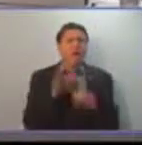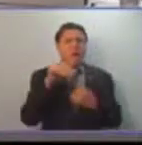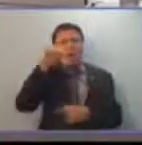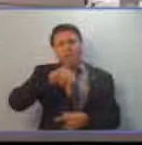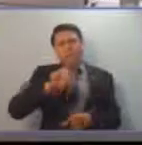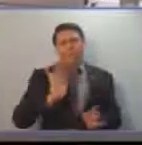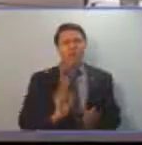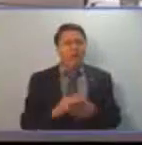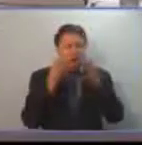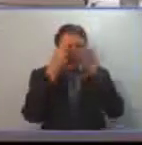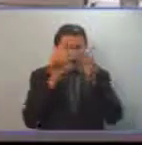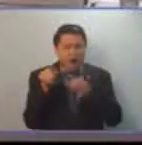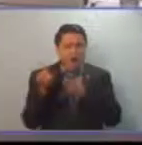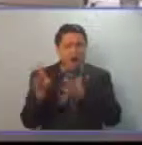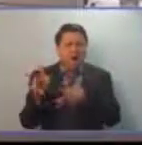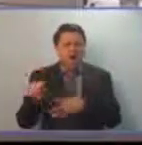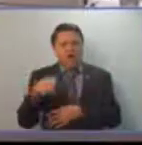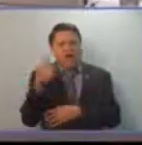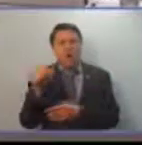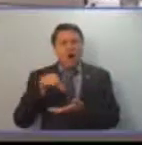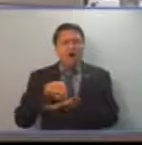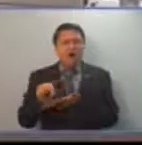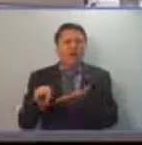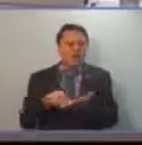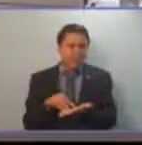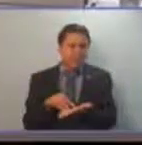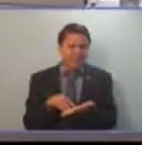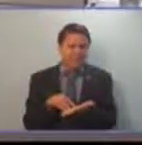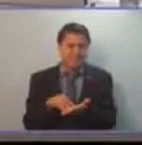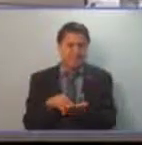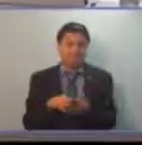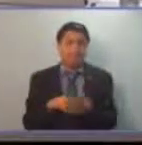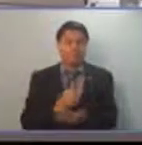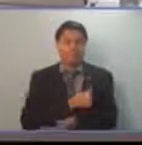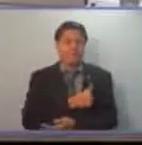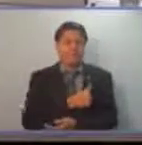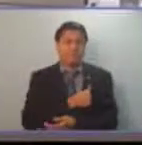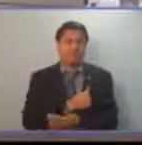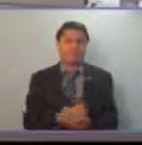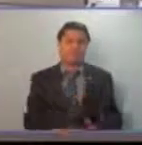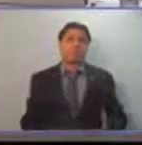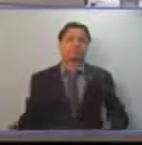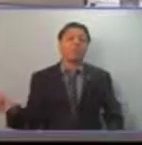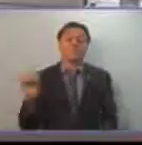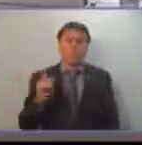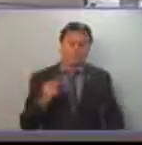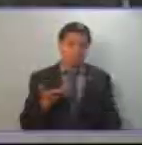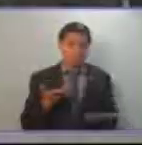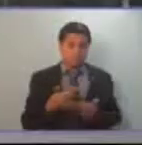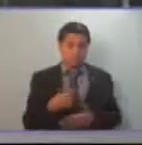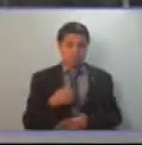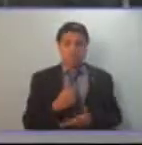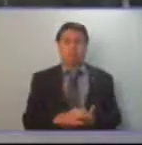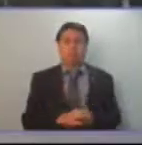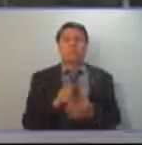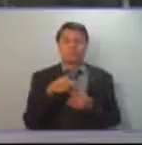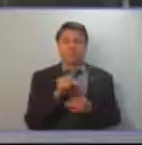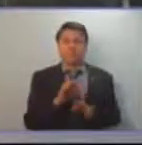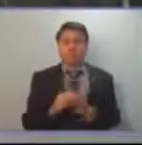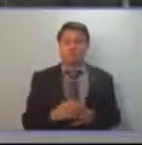allá, dejamos para aquel municipio una responsabilidad que no debe ser. Ese